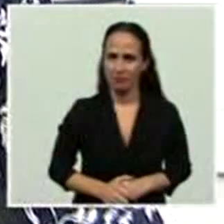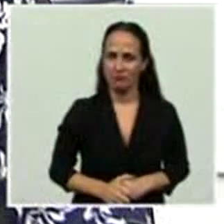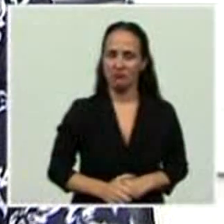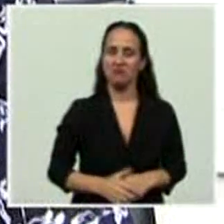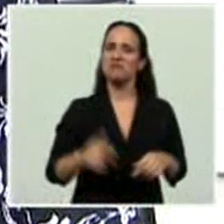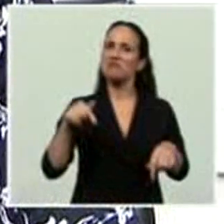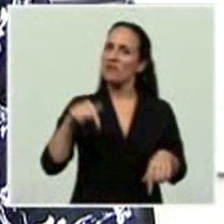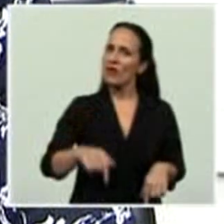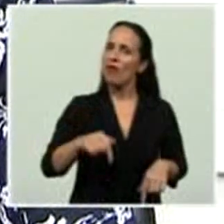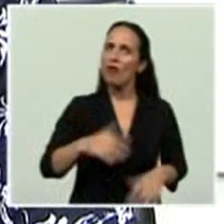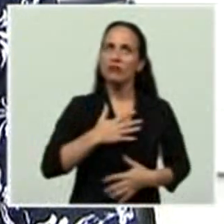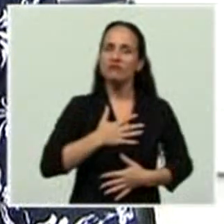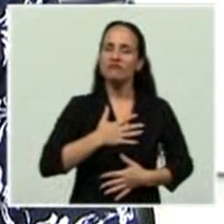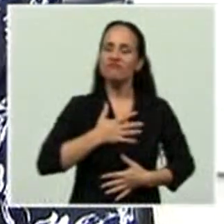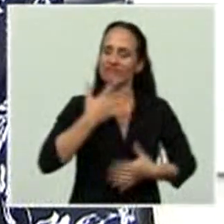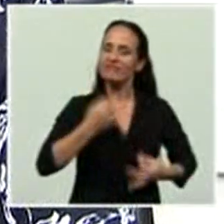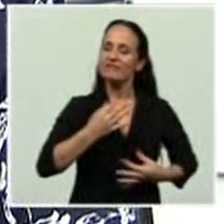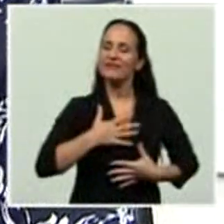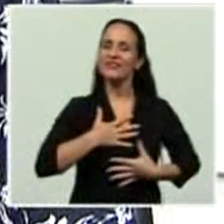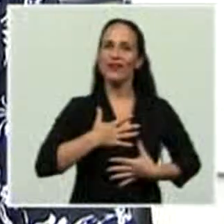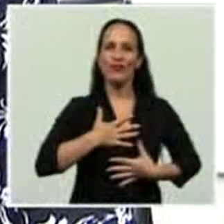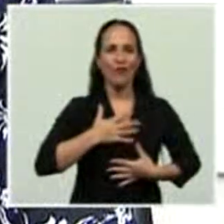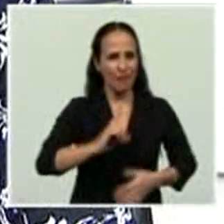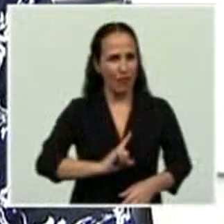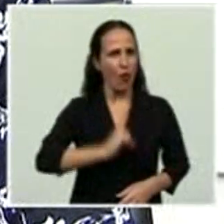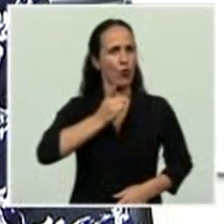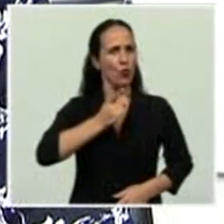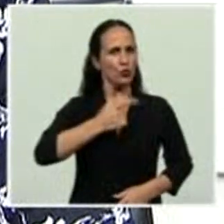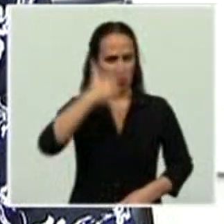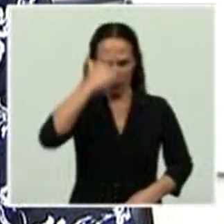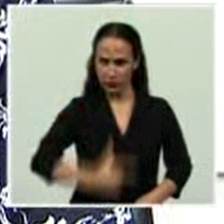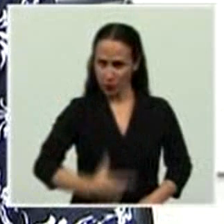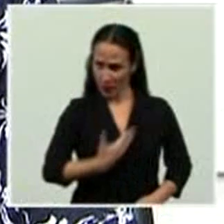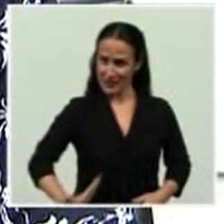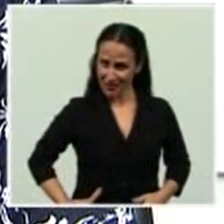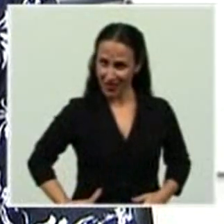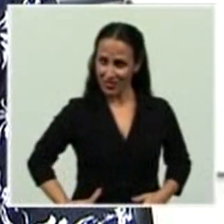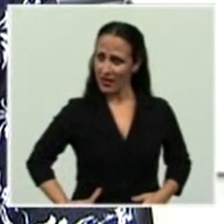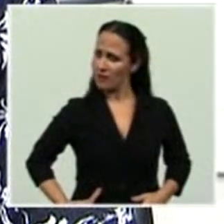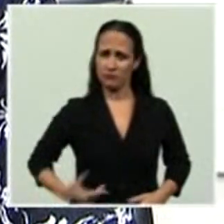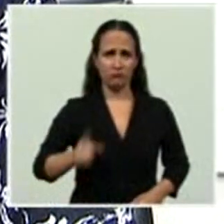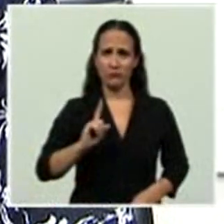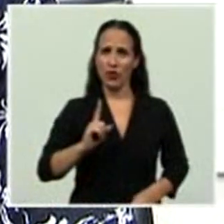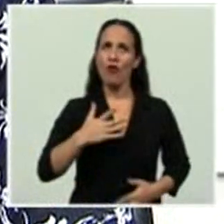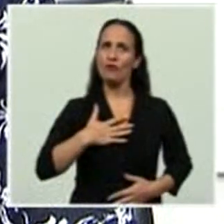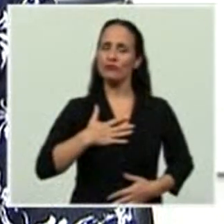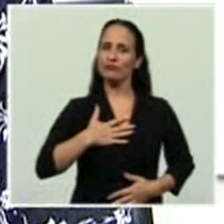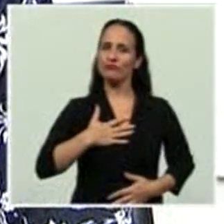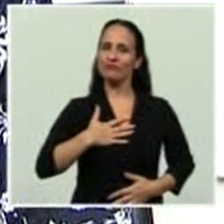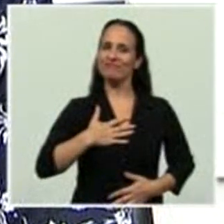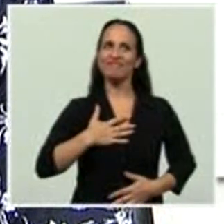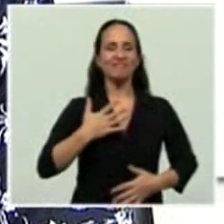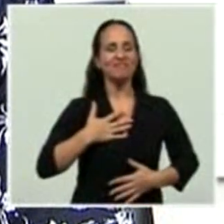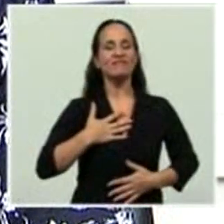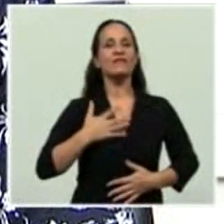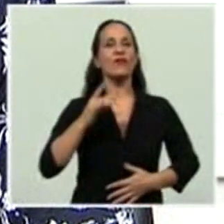que siento un gran orgullo no como presidenta sino como egresada de